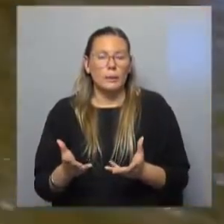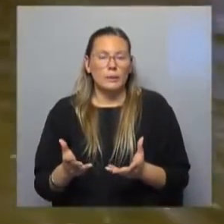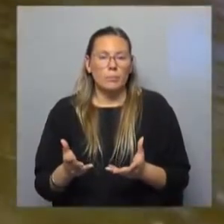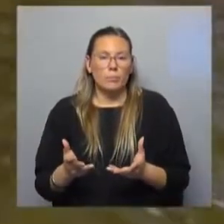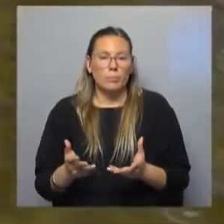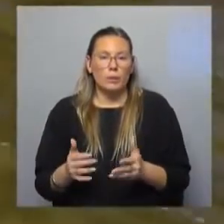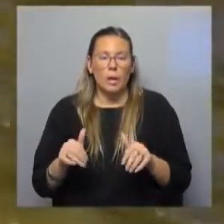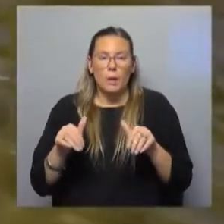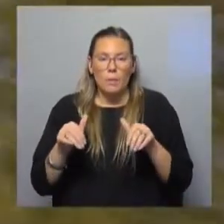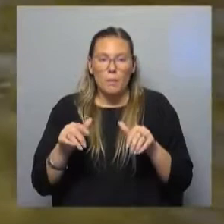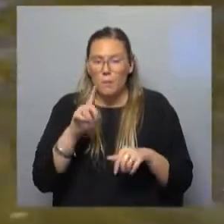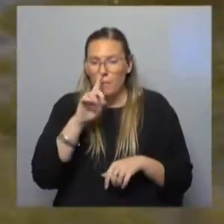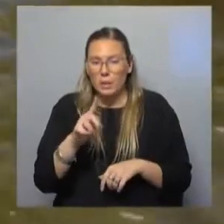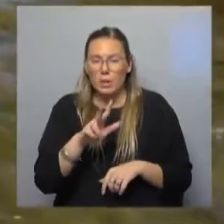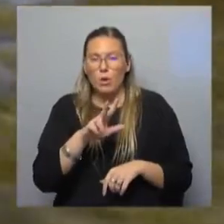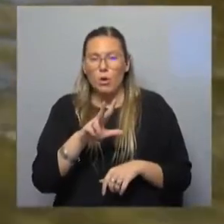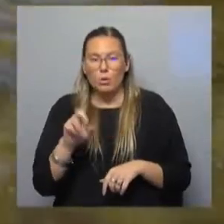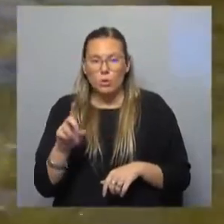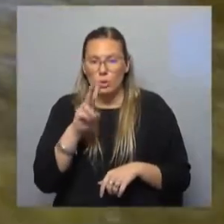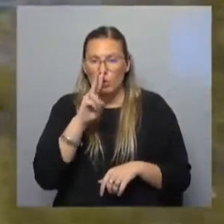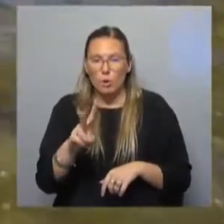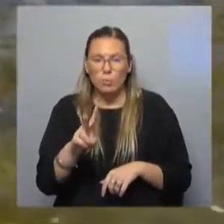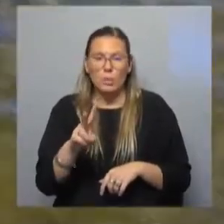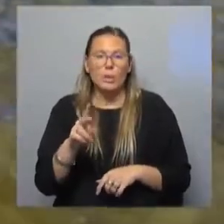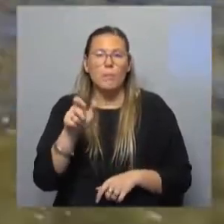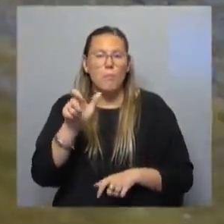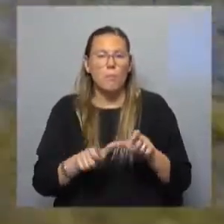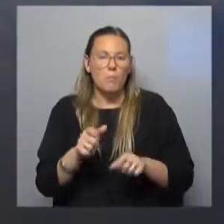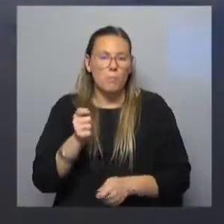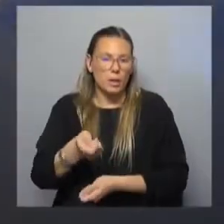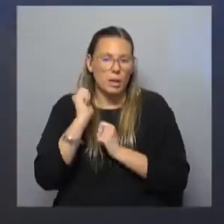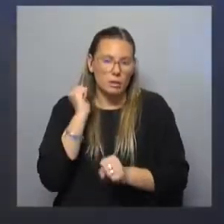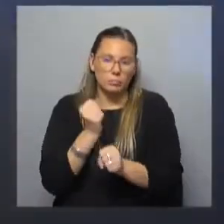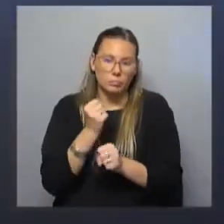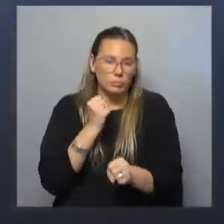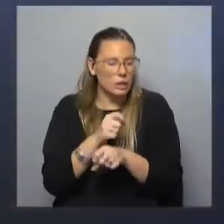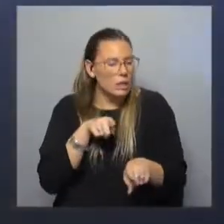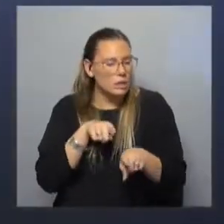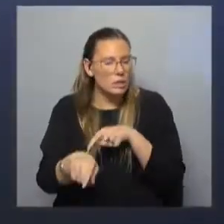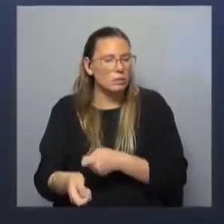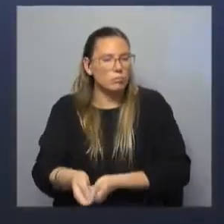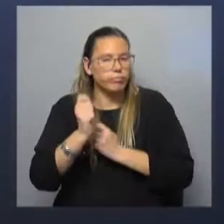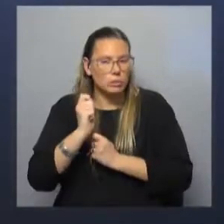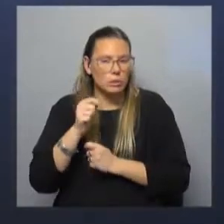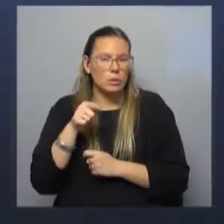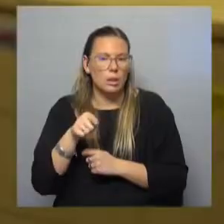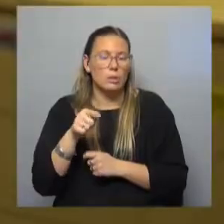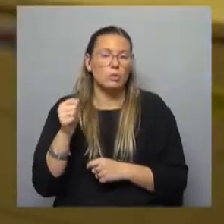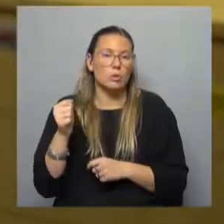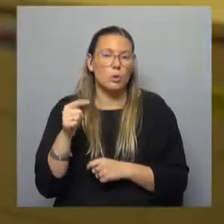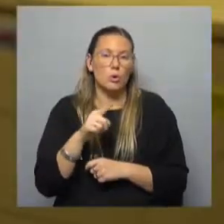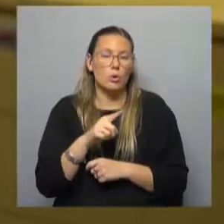de 1.800, 2.000 pescadores trabajando directamente en la captura. Eso no toma en